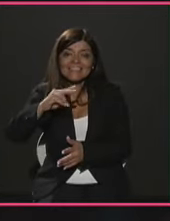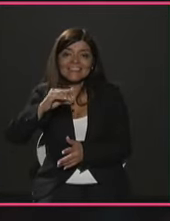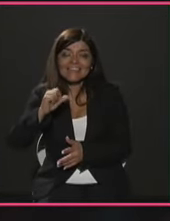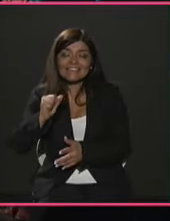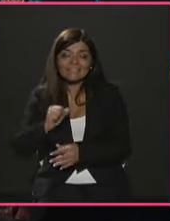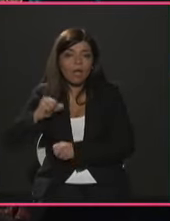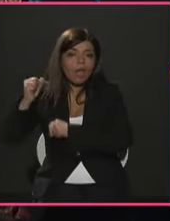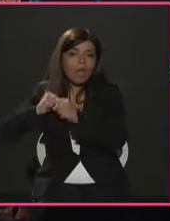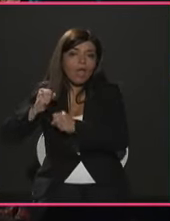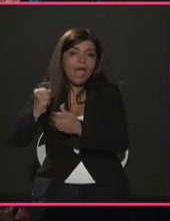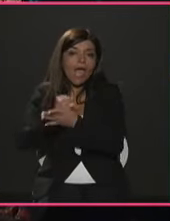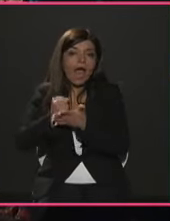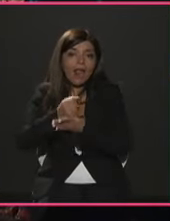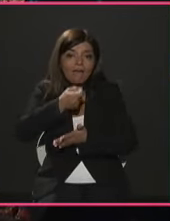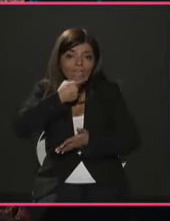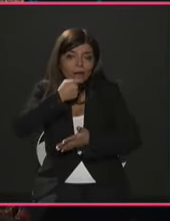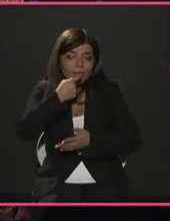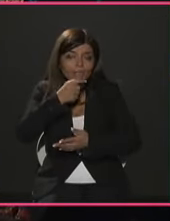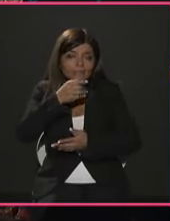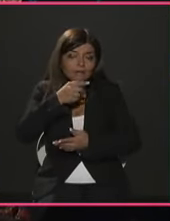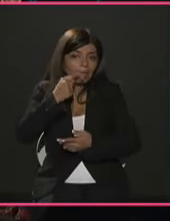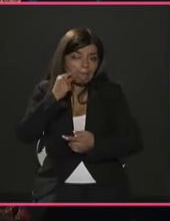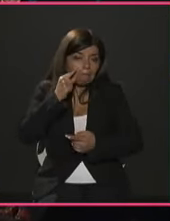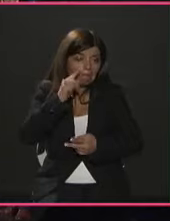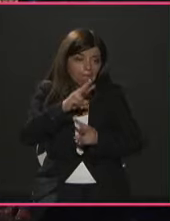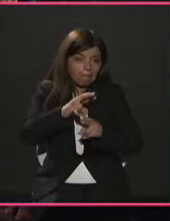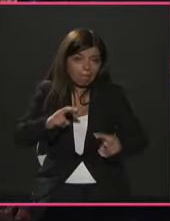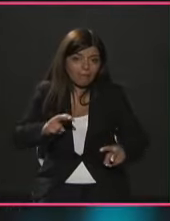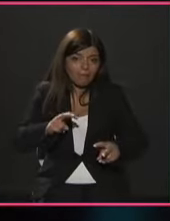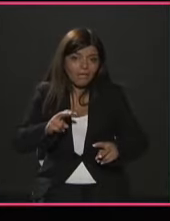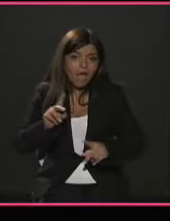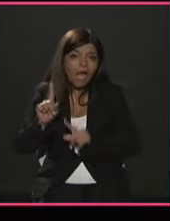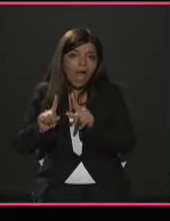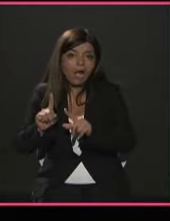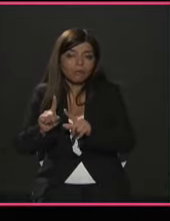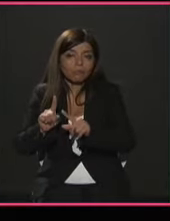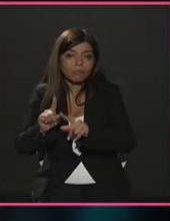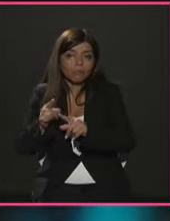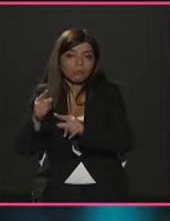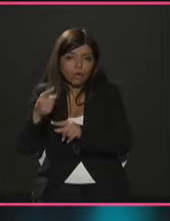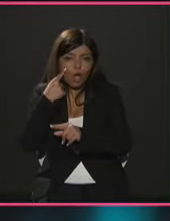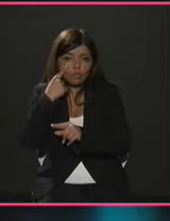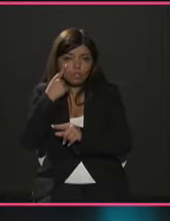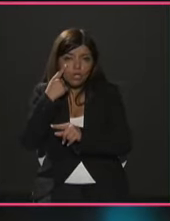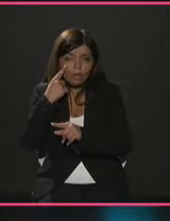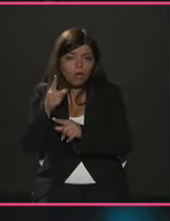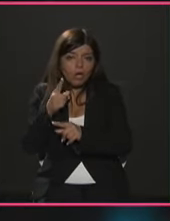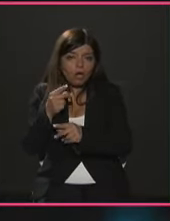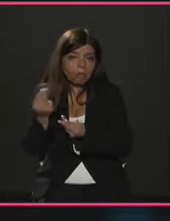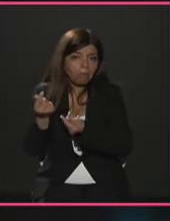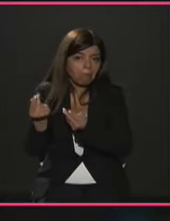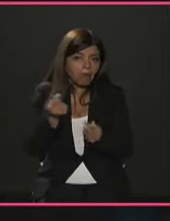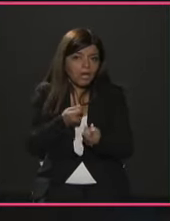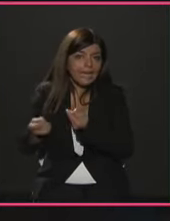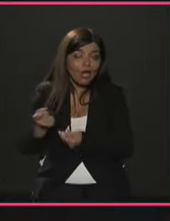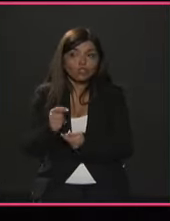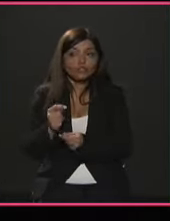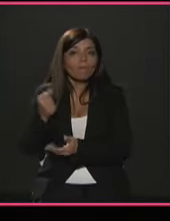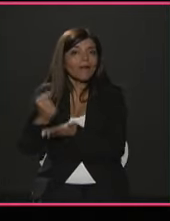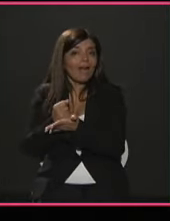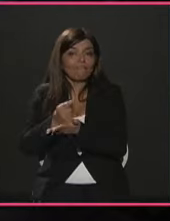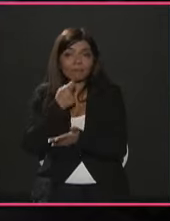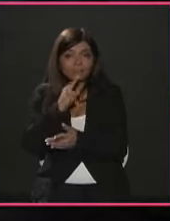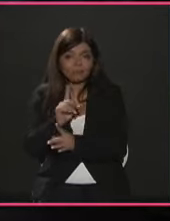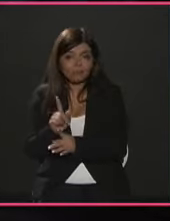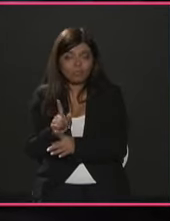de de la farmacología etcétera que quizás tiene casos desperdigados por el mundo pero no son un gran negocio para las farmacéuticas exactamente y